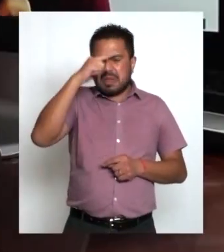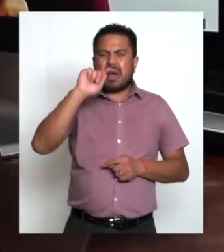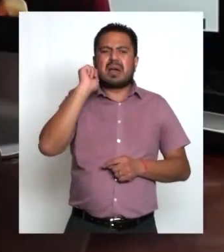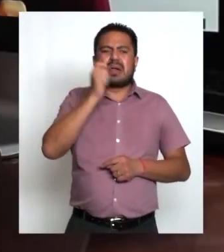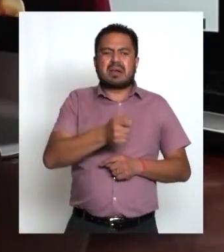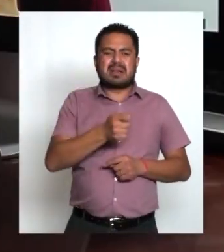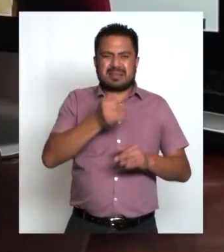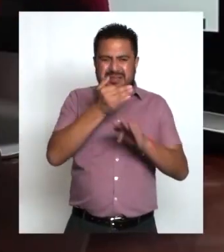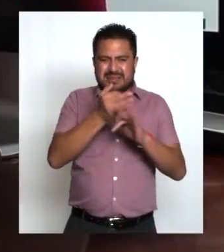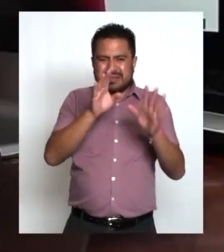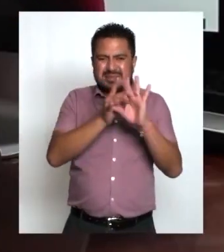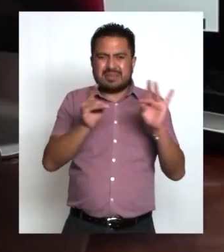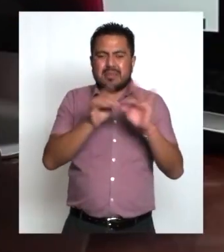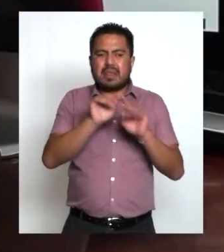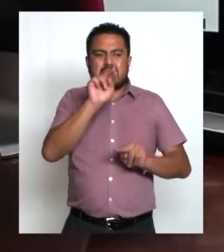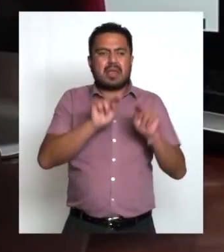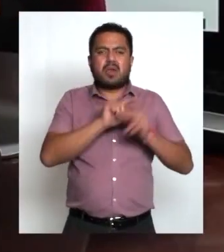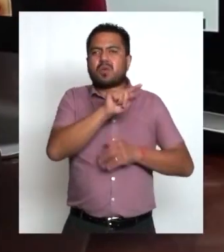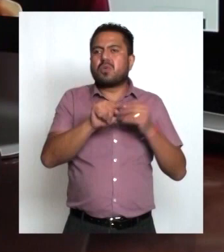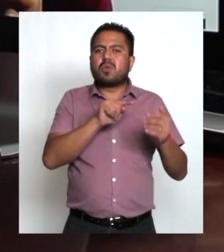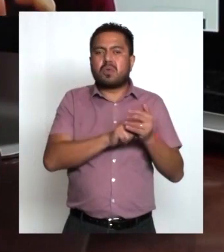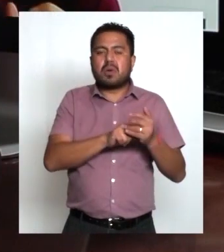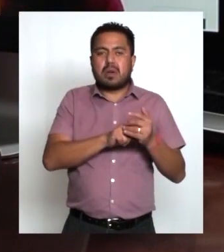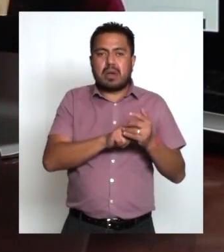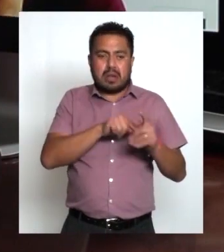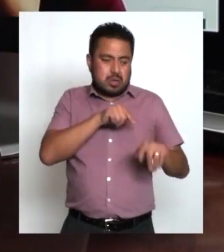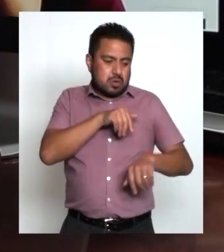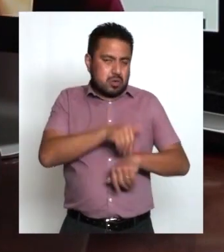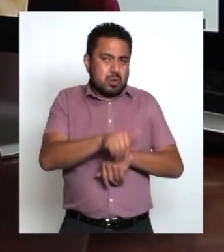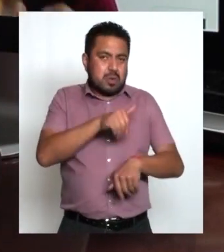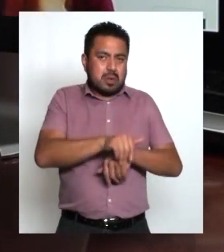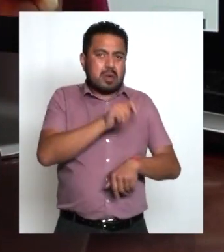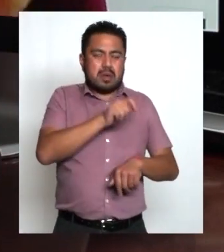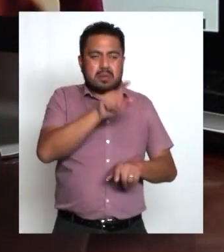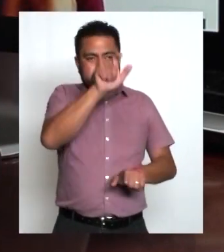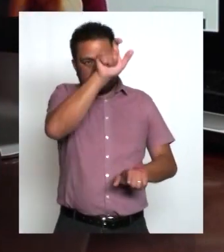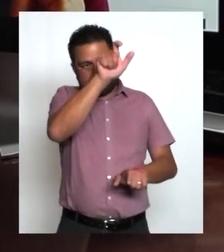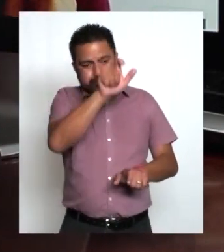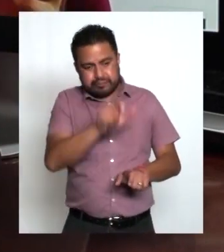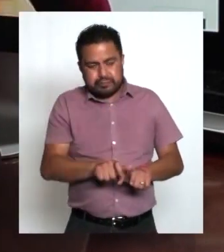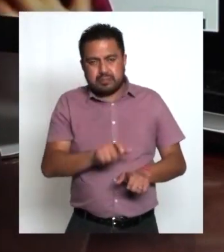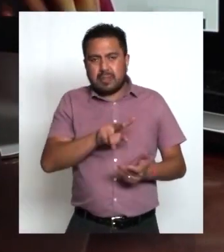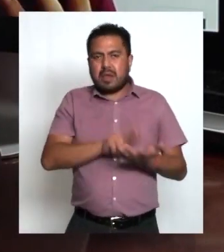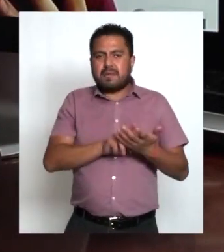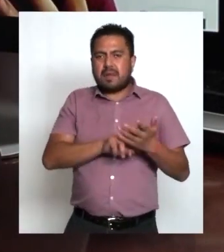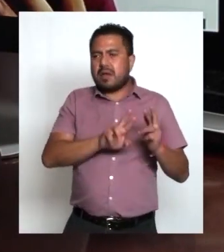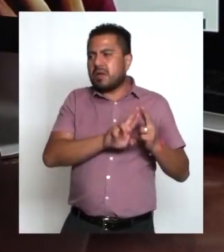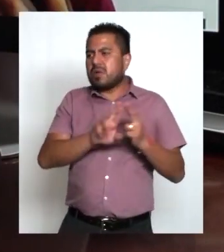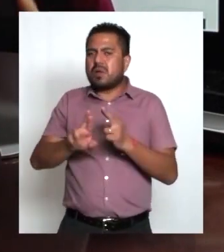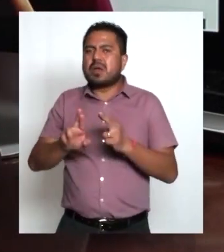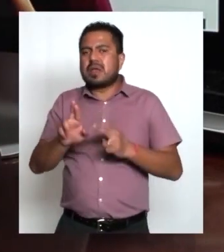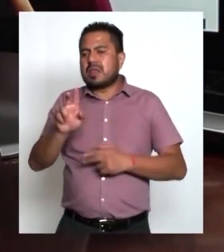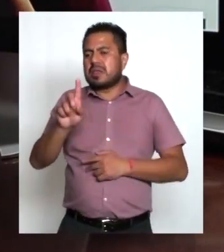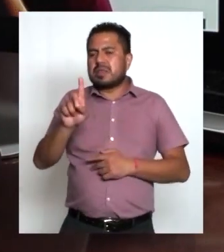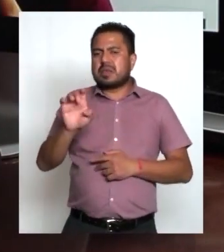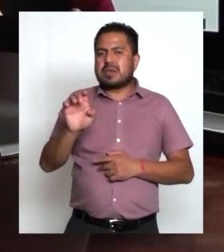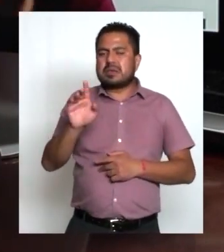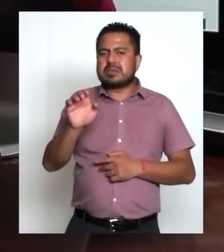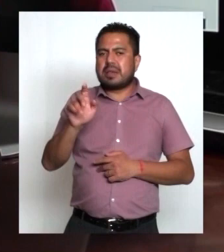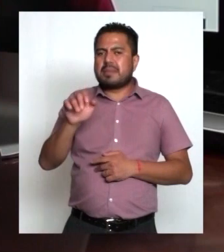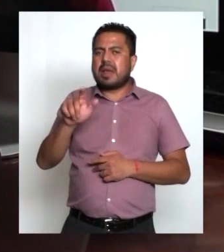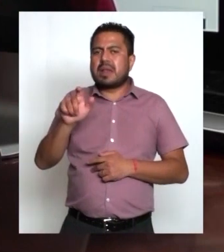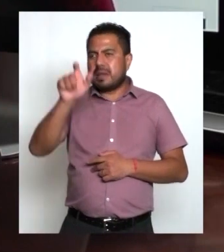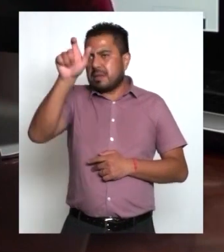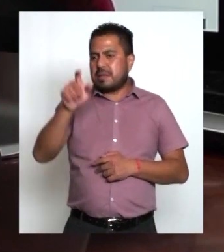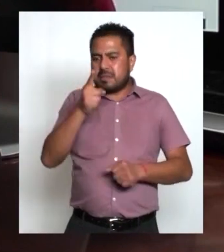es para, justamente, dependiendo del lugar donde se encuentre cada número, pensando en columnas, va a tener un valor. En el caso del decimal, si